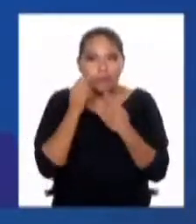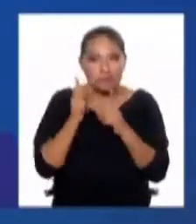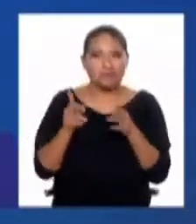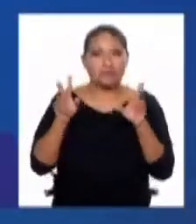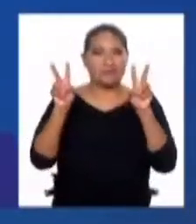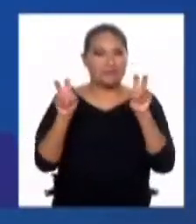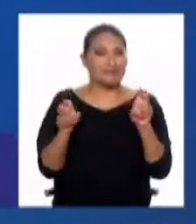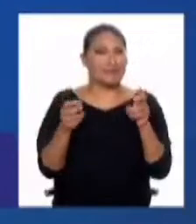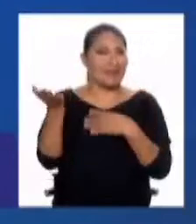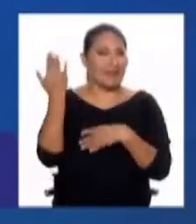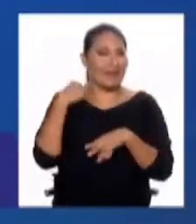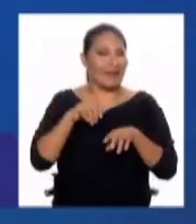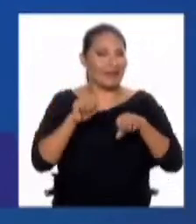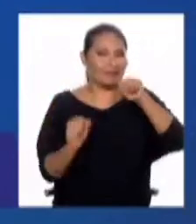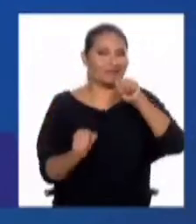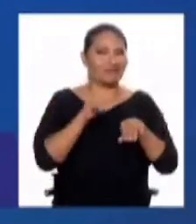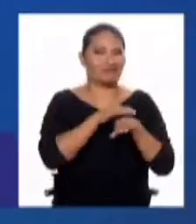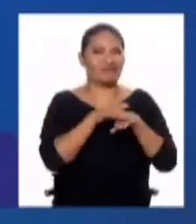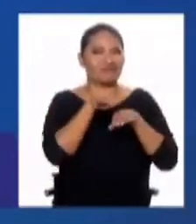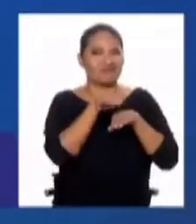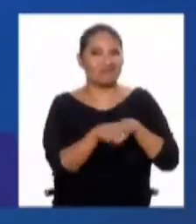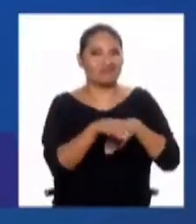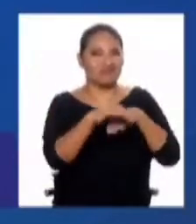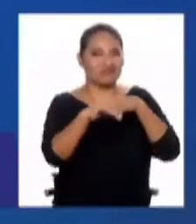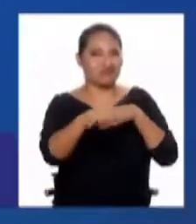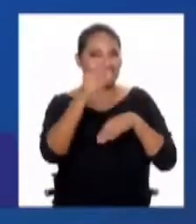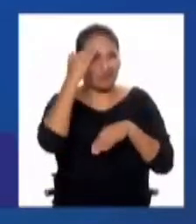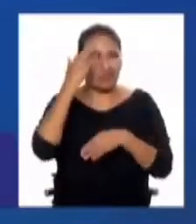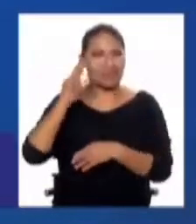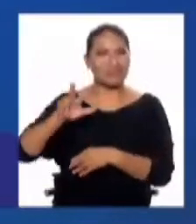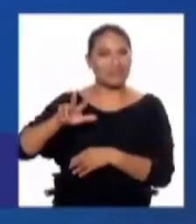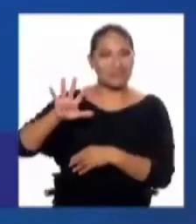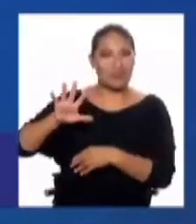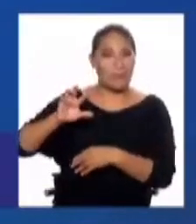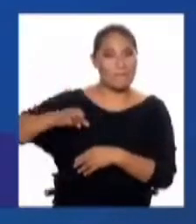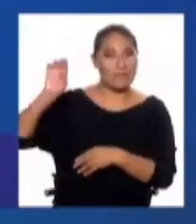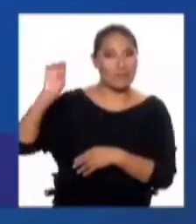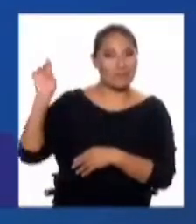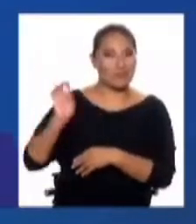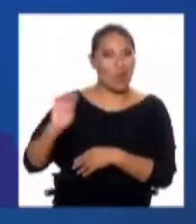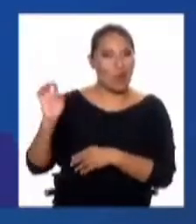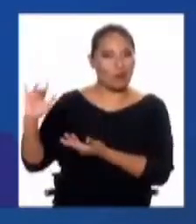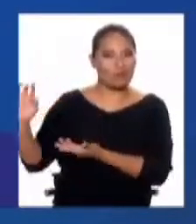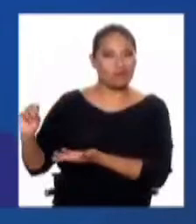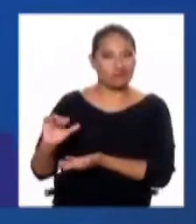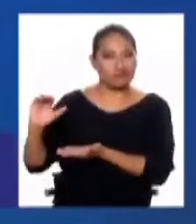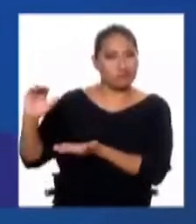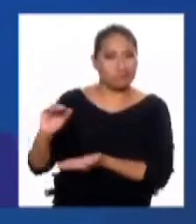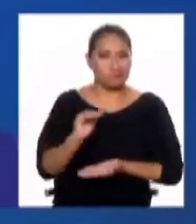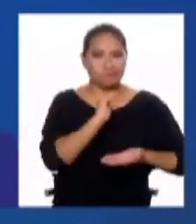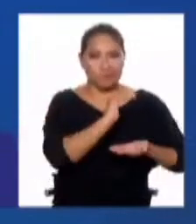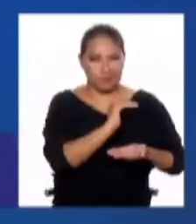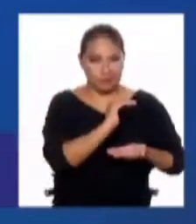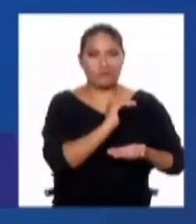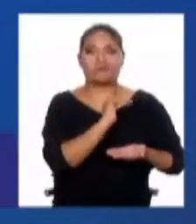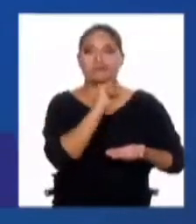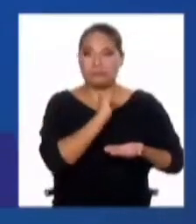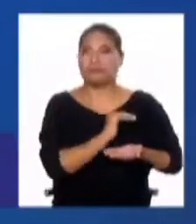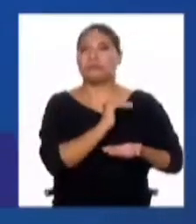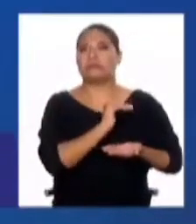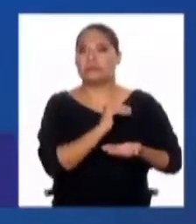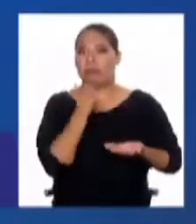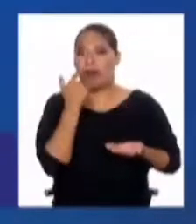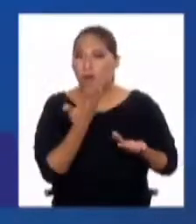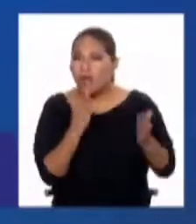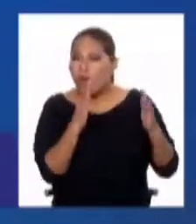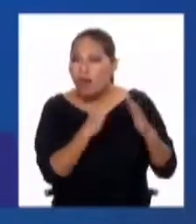este es un tema que es que son los 35 millones de dólares que se han recibido, de los cuales tú acabas de decir que hay unas